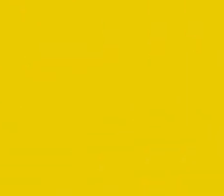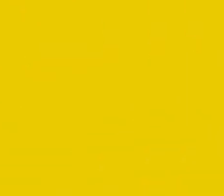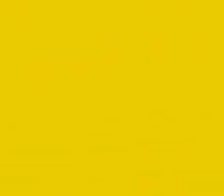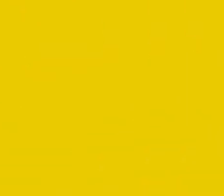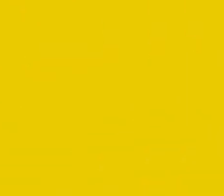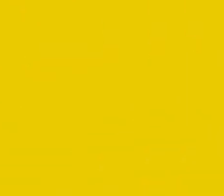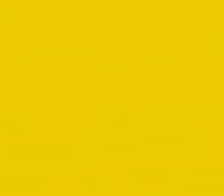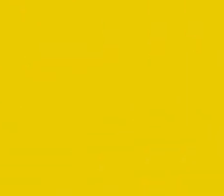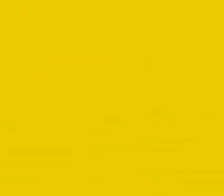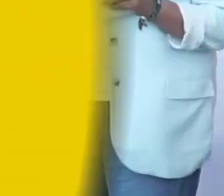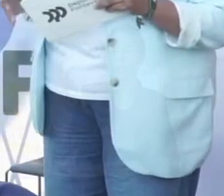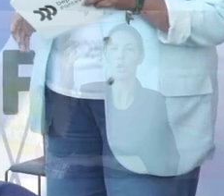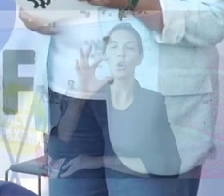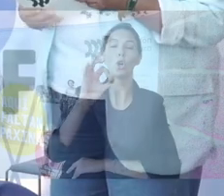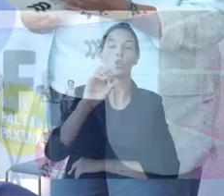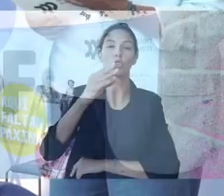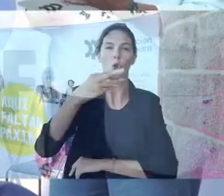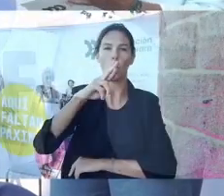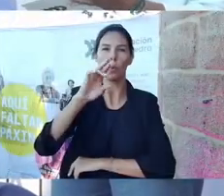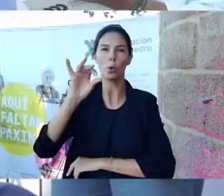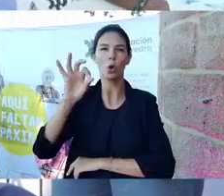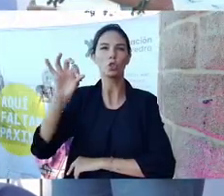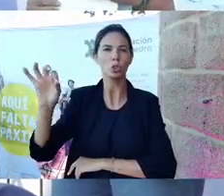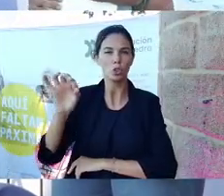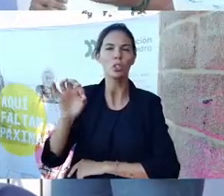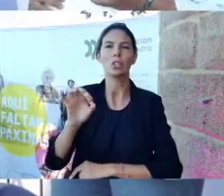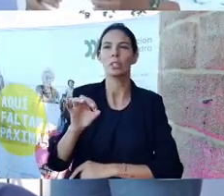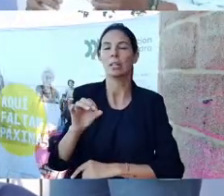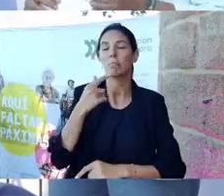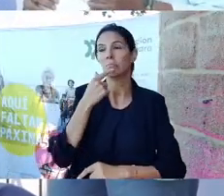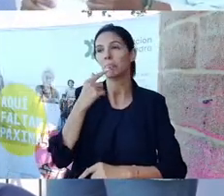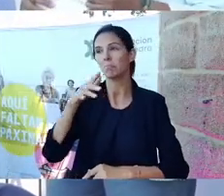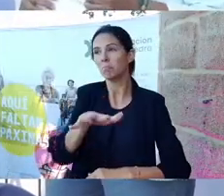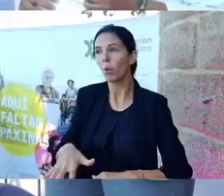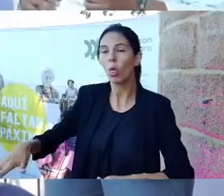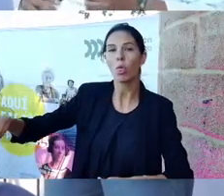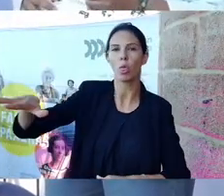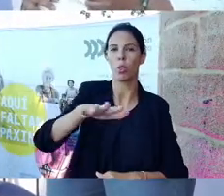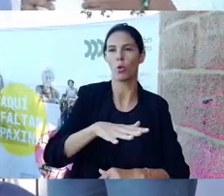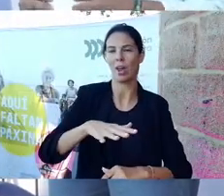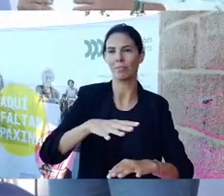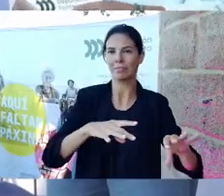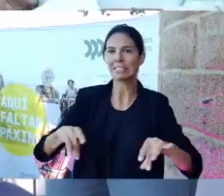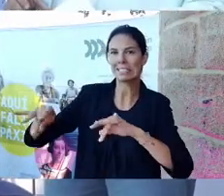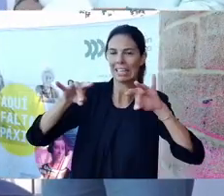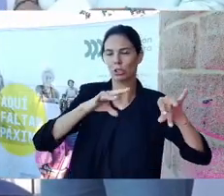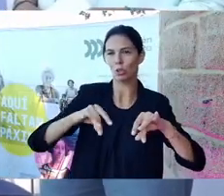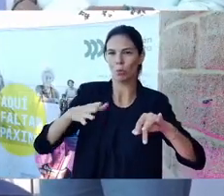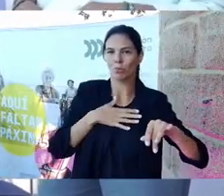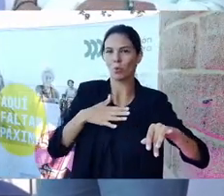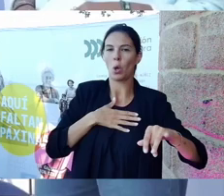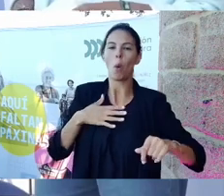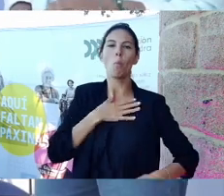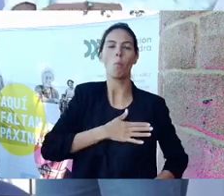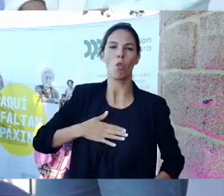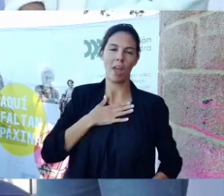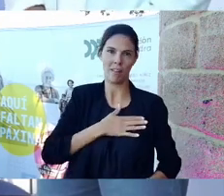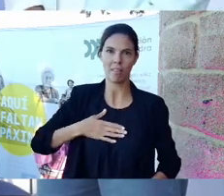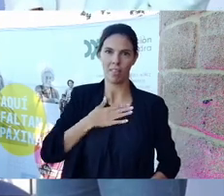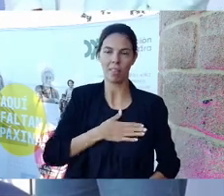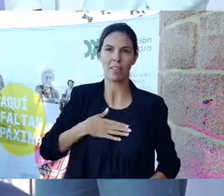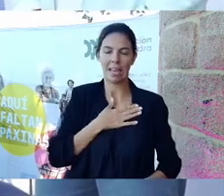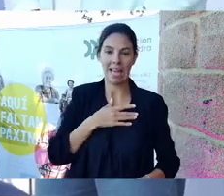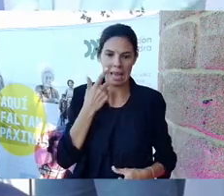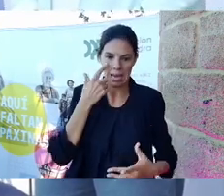Este emblemático Castelo del Sobroso, que bueno, que a pesar de estar pois no territorio